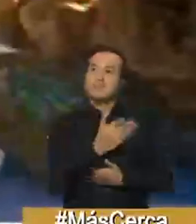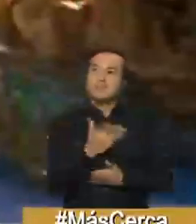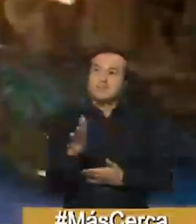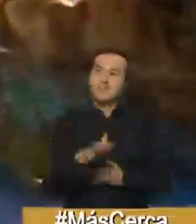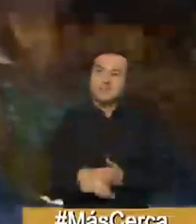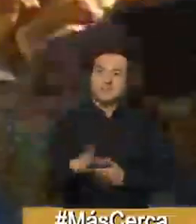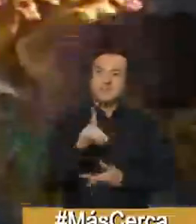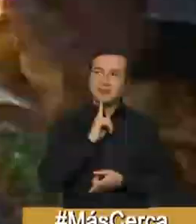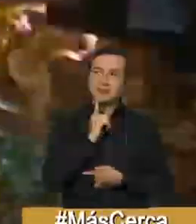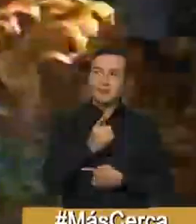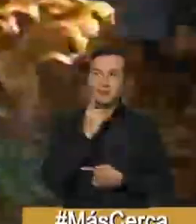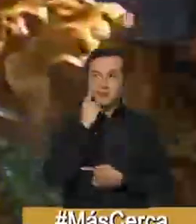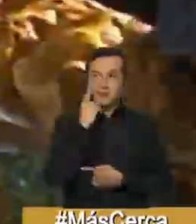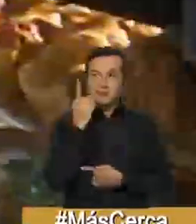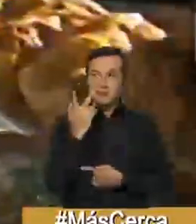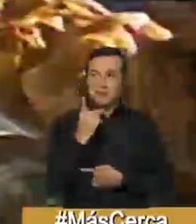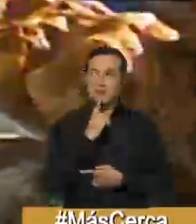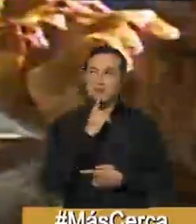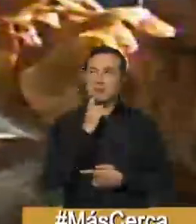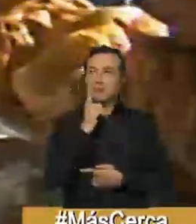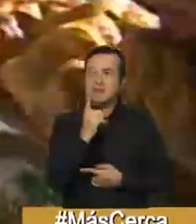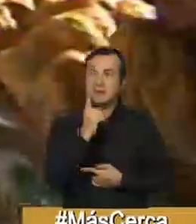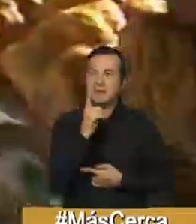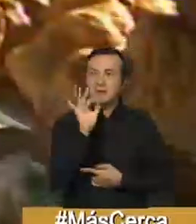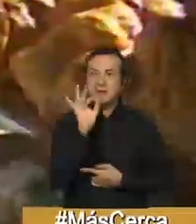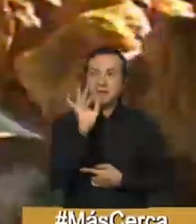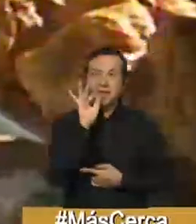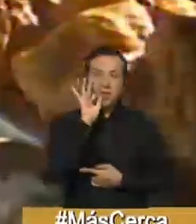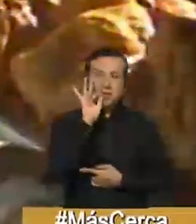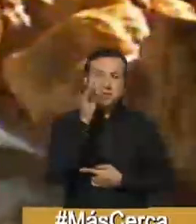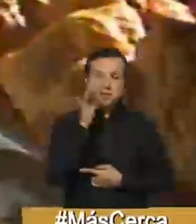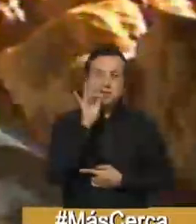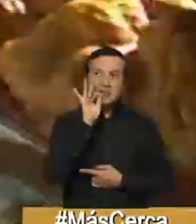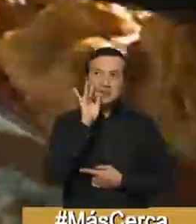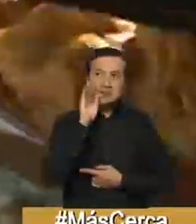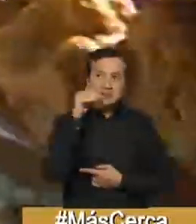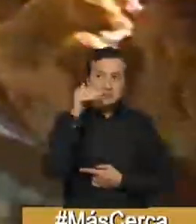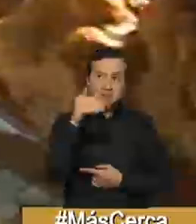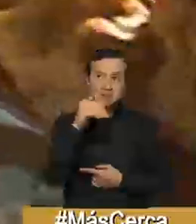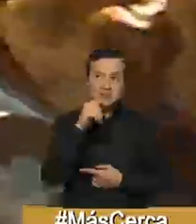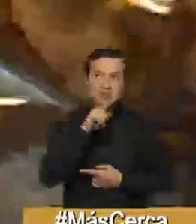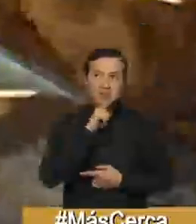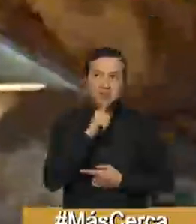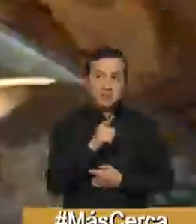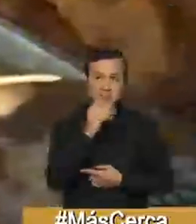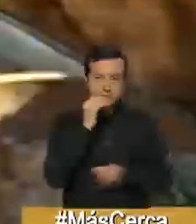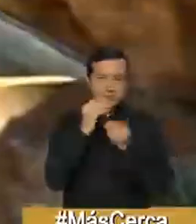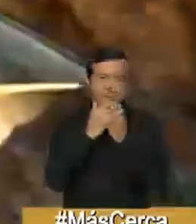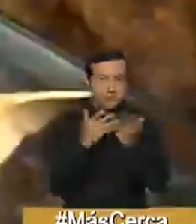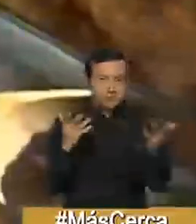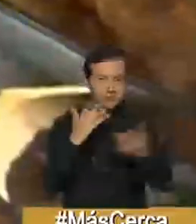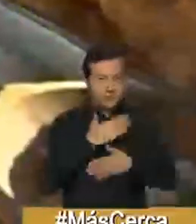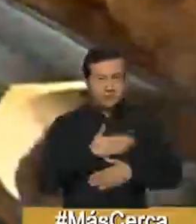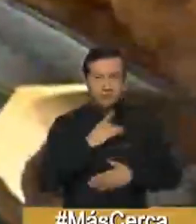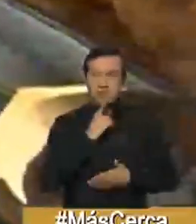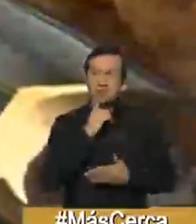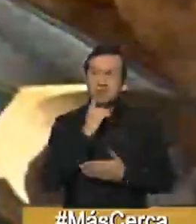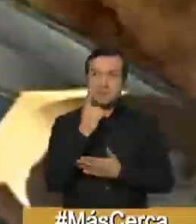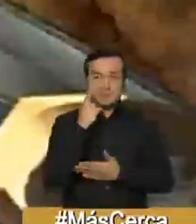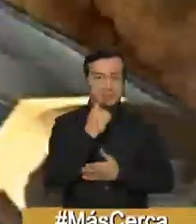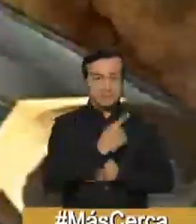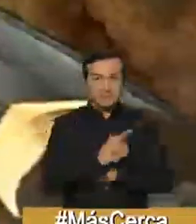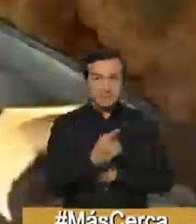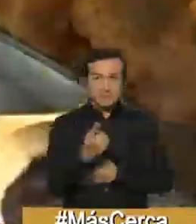Sangolquí. Mire ese plato delicioso. Nosotros ya vamos a ir probando una cascarita más adelante para que puedan ustedes disfrutar y que